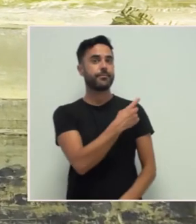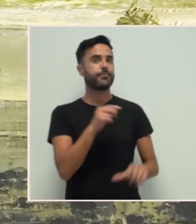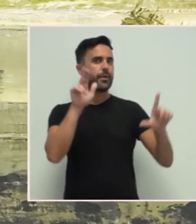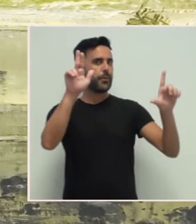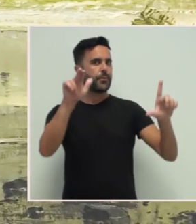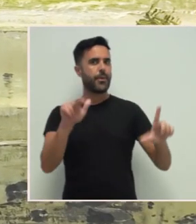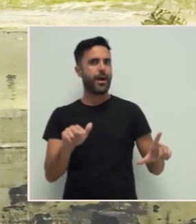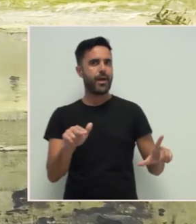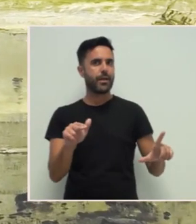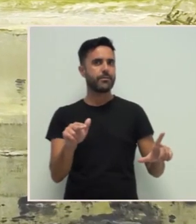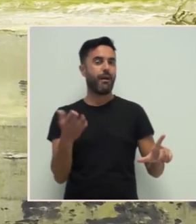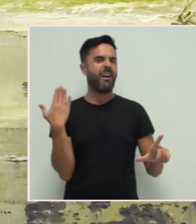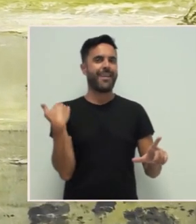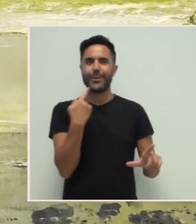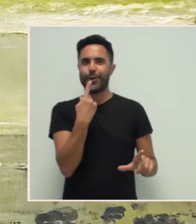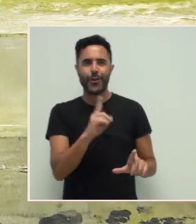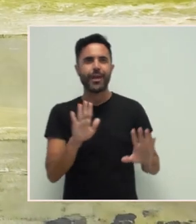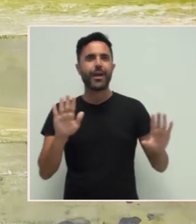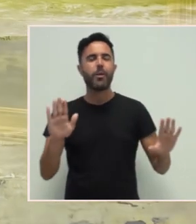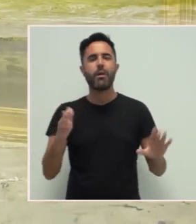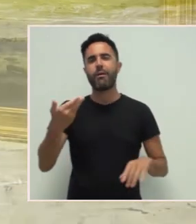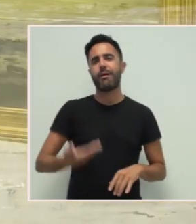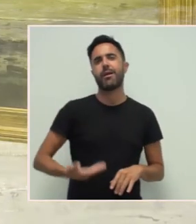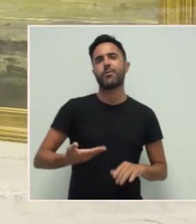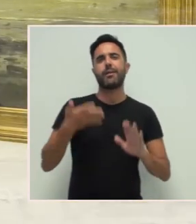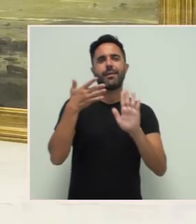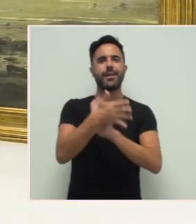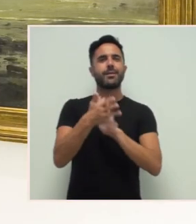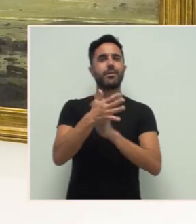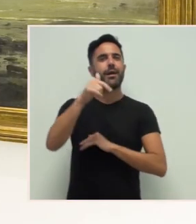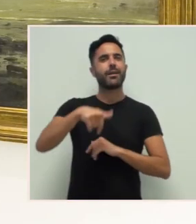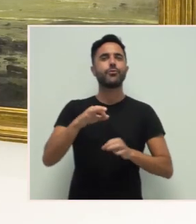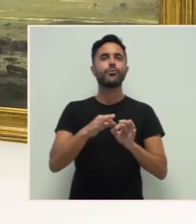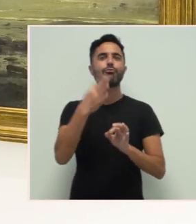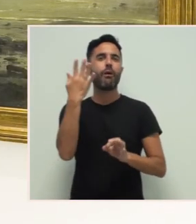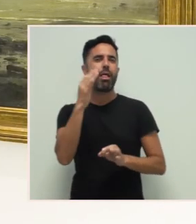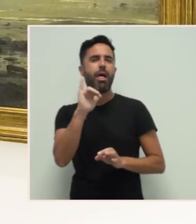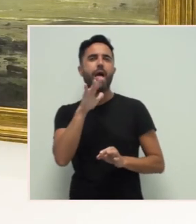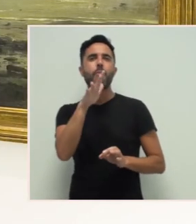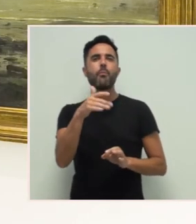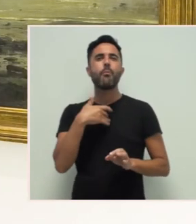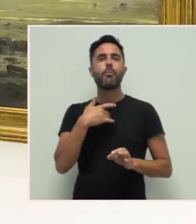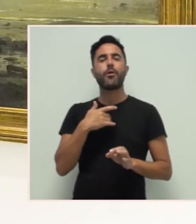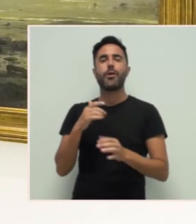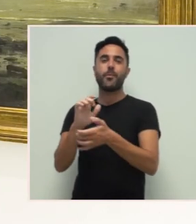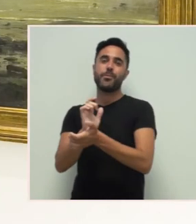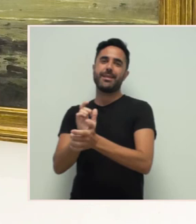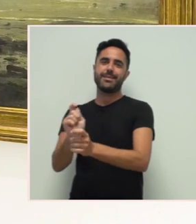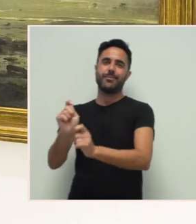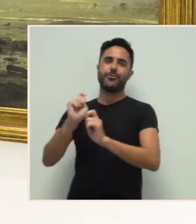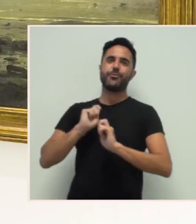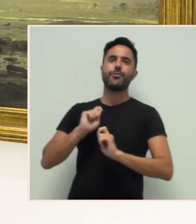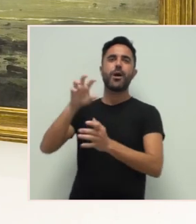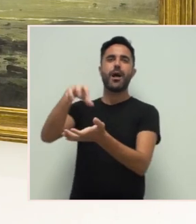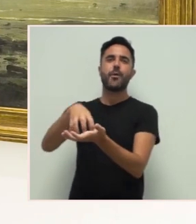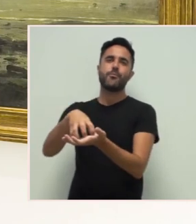Epílogo é unha obra que, aínda que non vos dixen, é fundamental destacar que temos o privilexio de tela no museo grazas a que é un depósito do